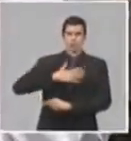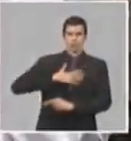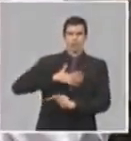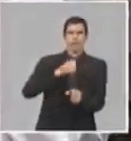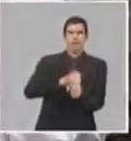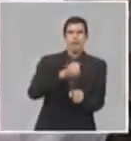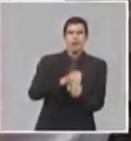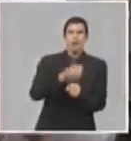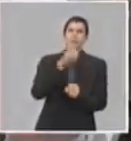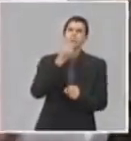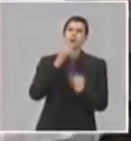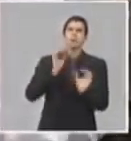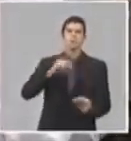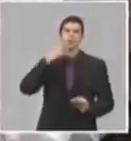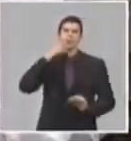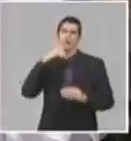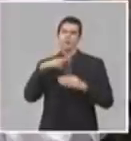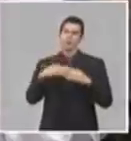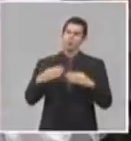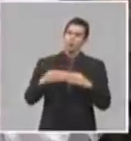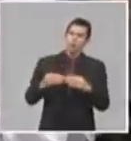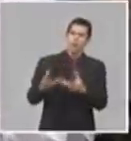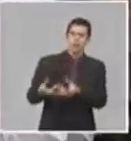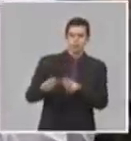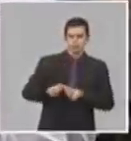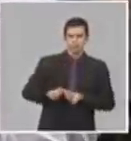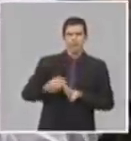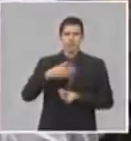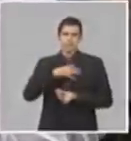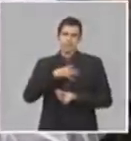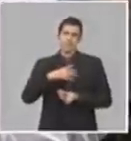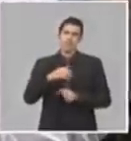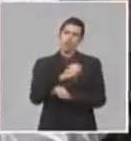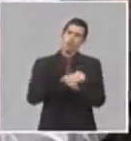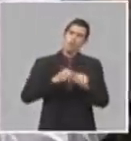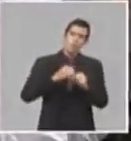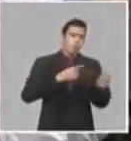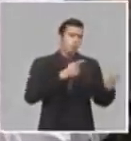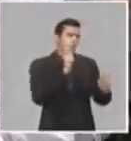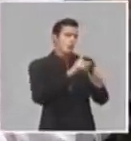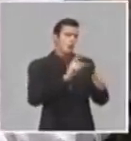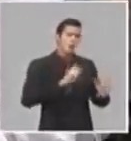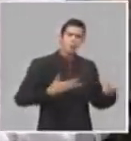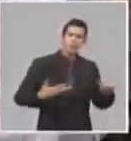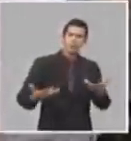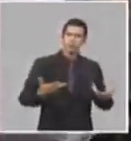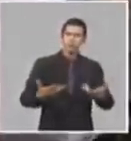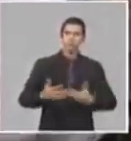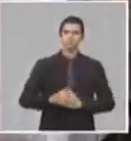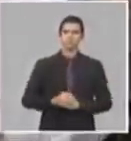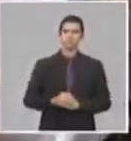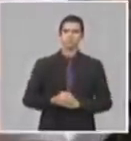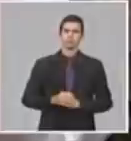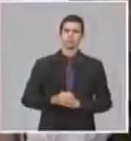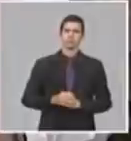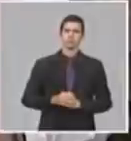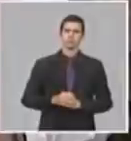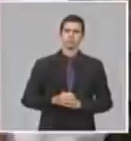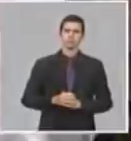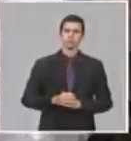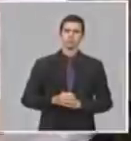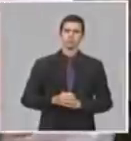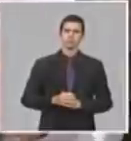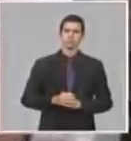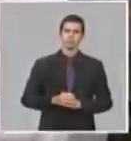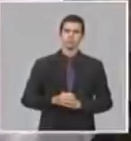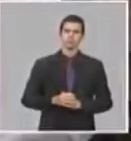de productos con el Ministerio de Agricultura, también estamos trabajando con el Ministerio de Comercio Exterior e Inversión Extranjera, por supuesto, para disponer en el país